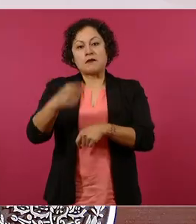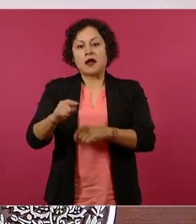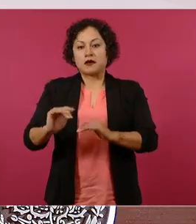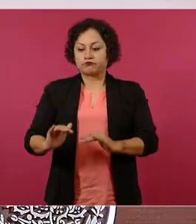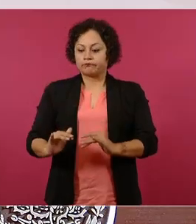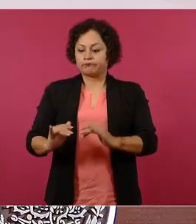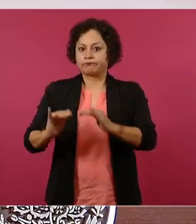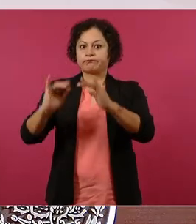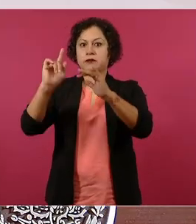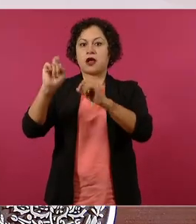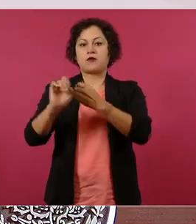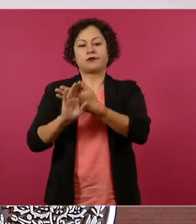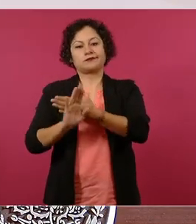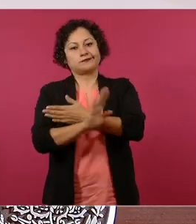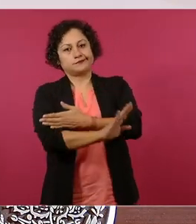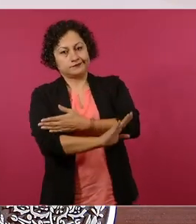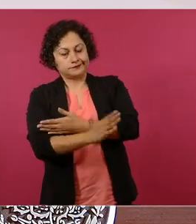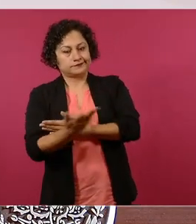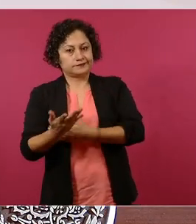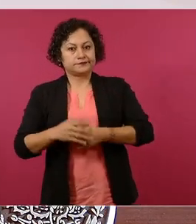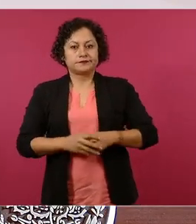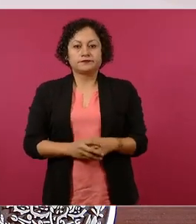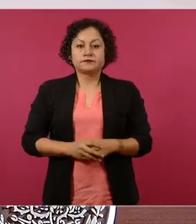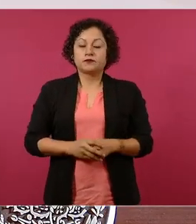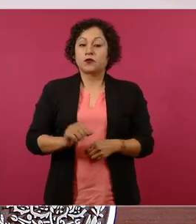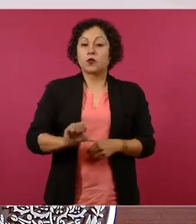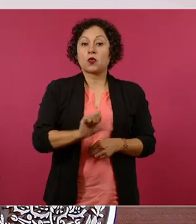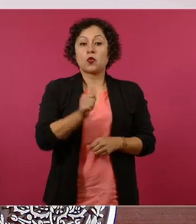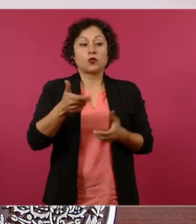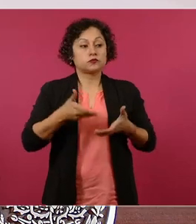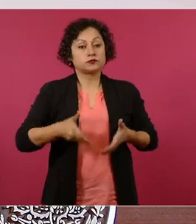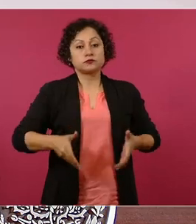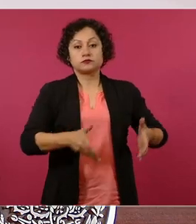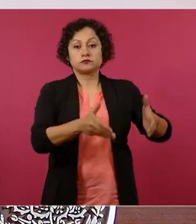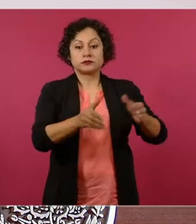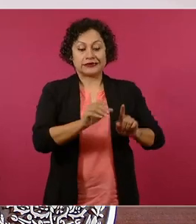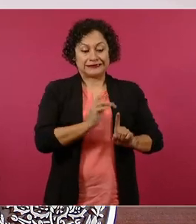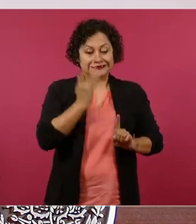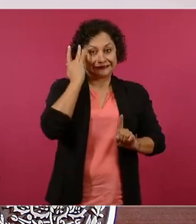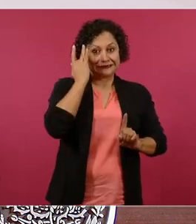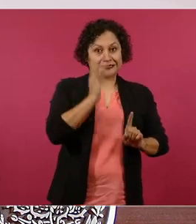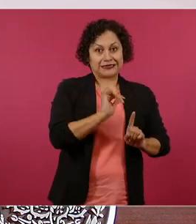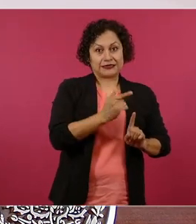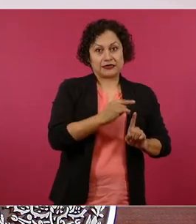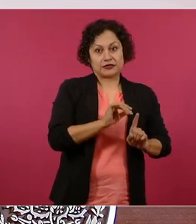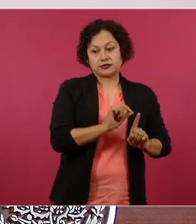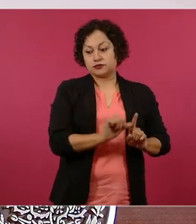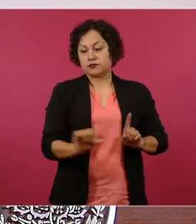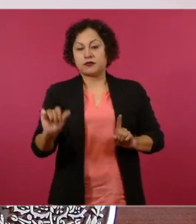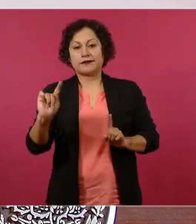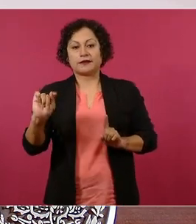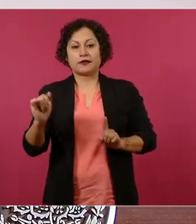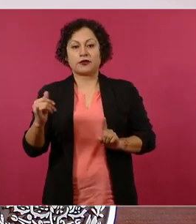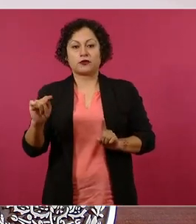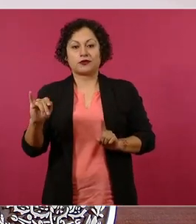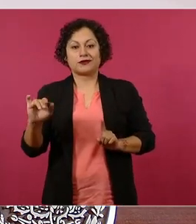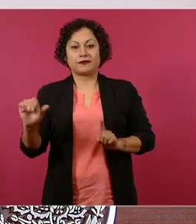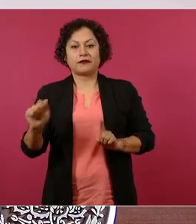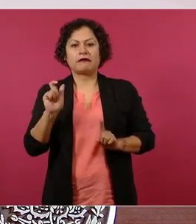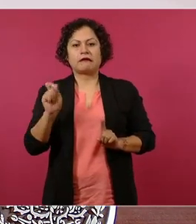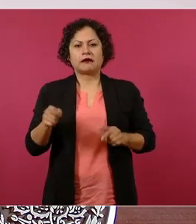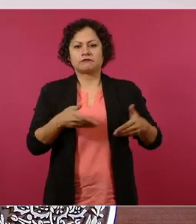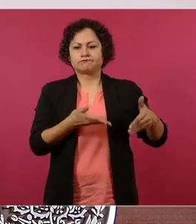esa zona el segundo camino es el de San Ignacio a tayoltita que es un une